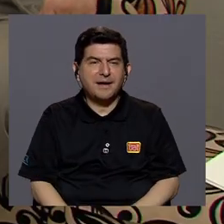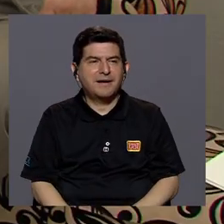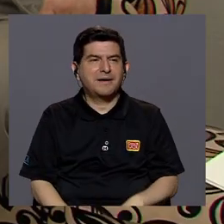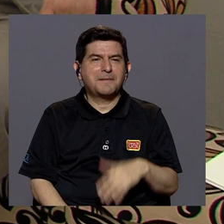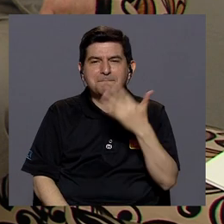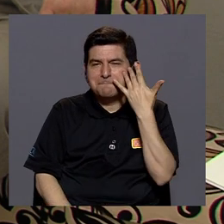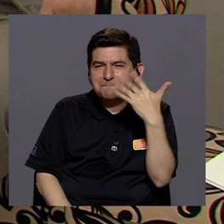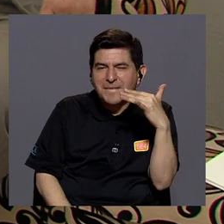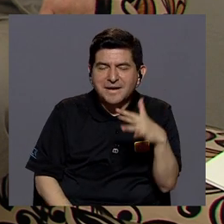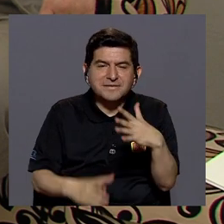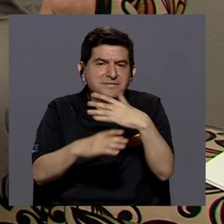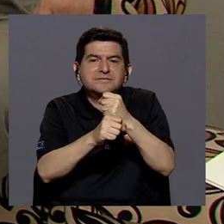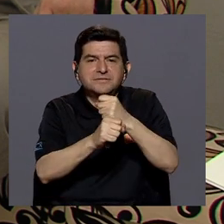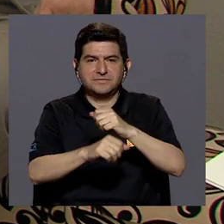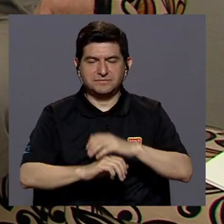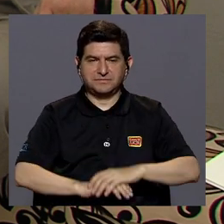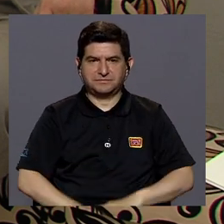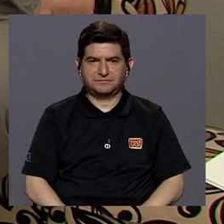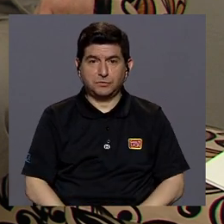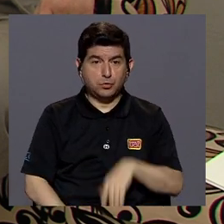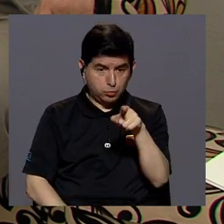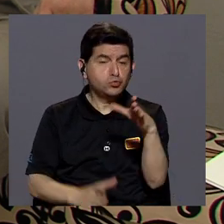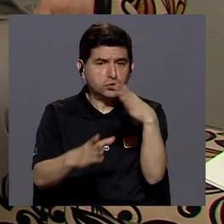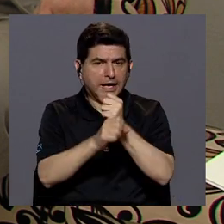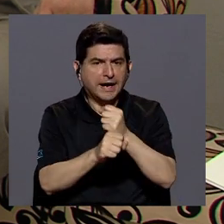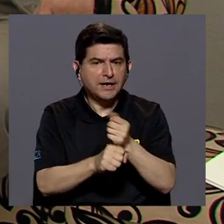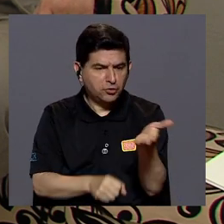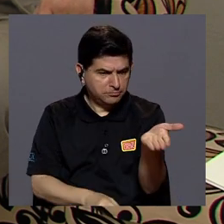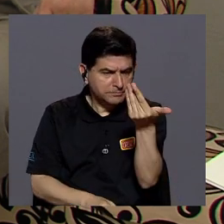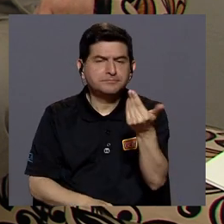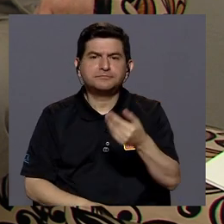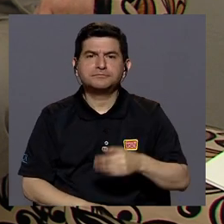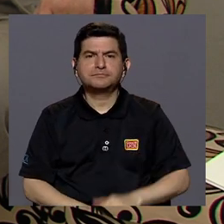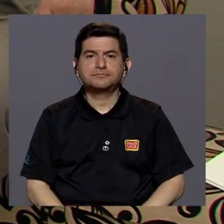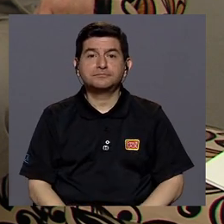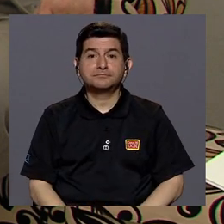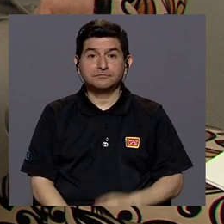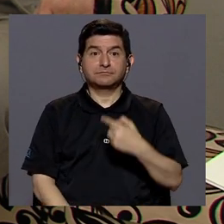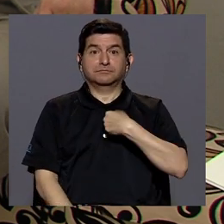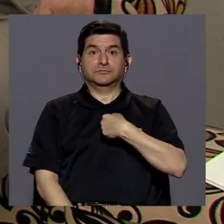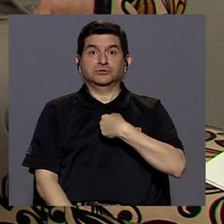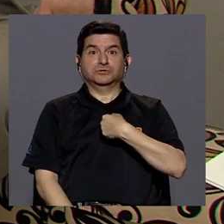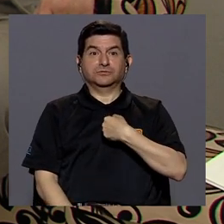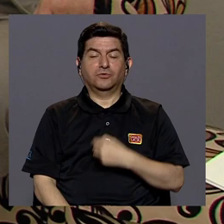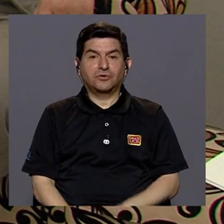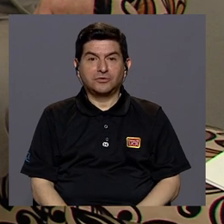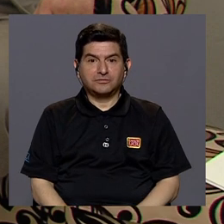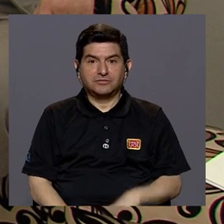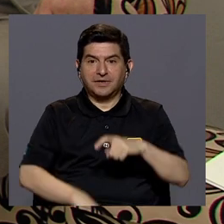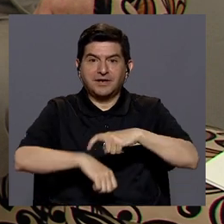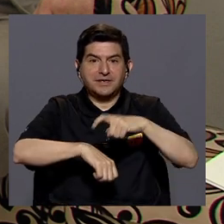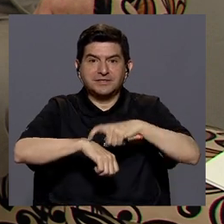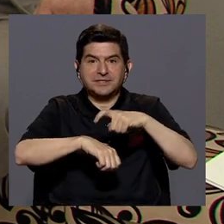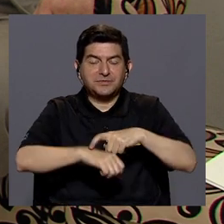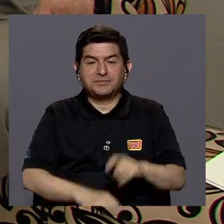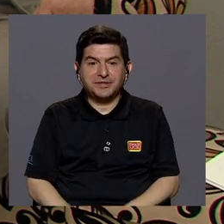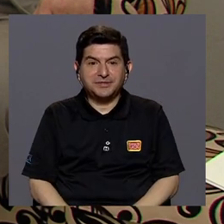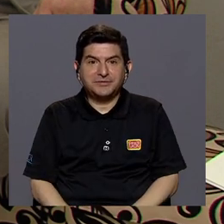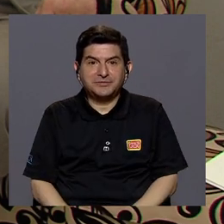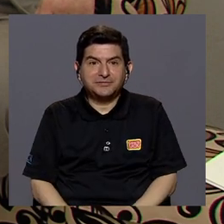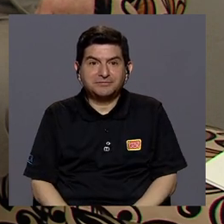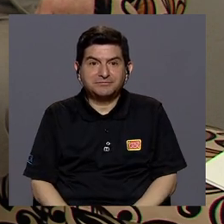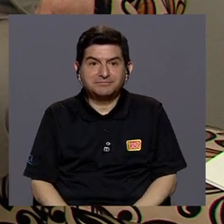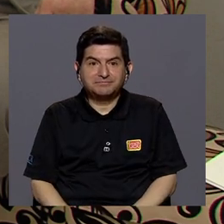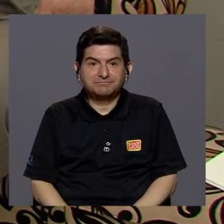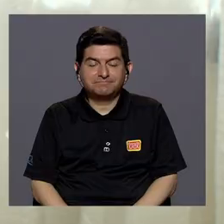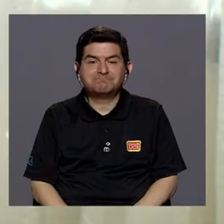Uh-huh. Y yo me dice, hágalo usted. Bueno, me cogió a mí, como que dice, ah, y bueno,